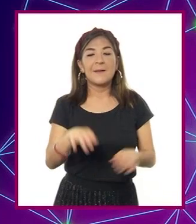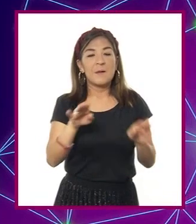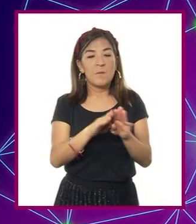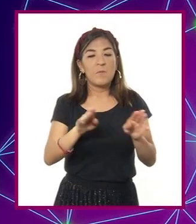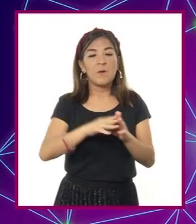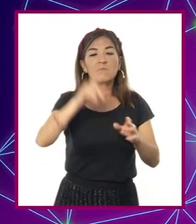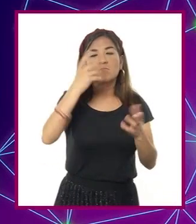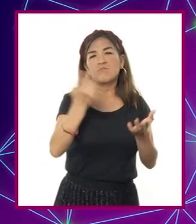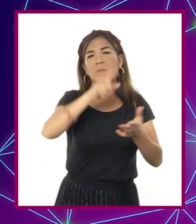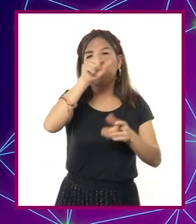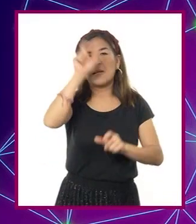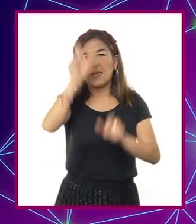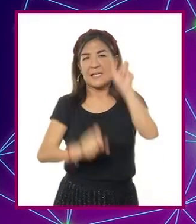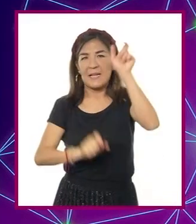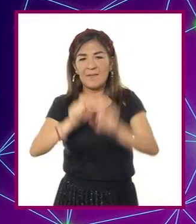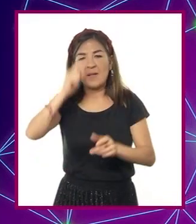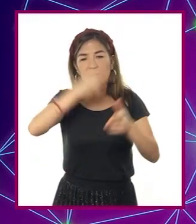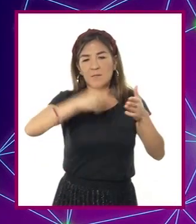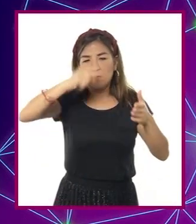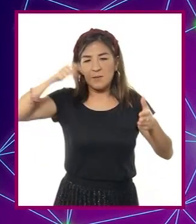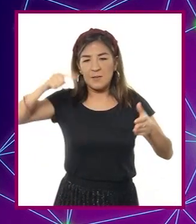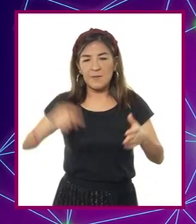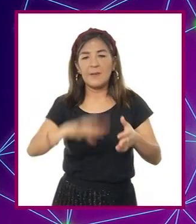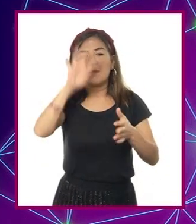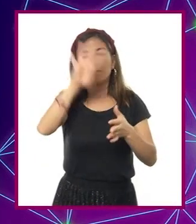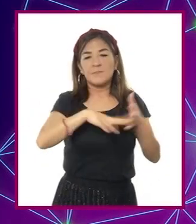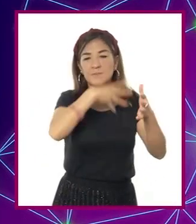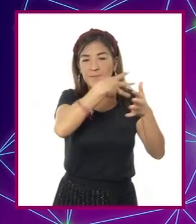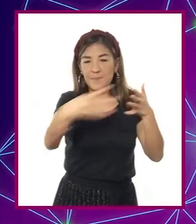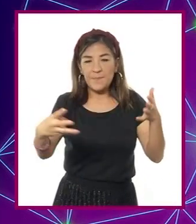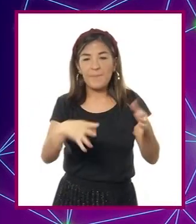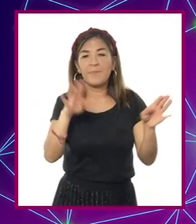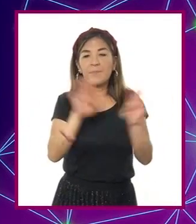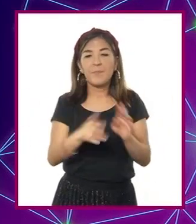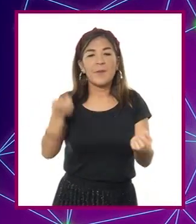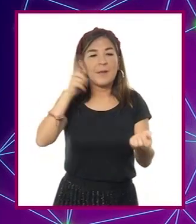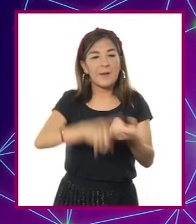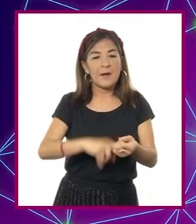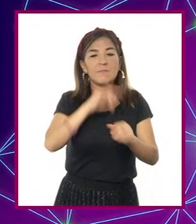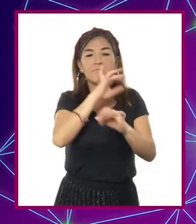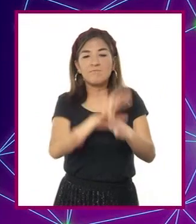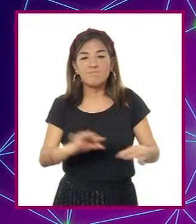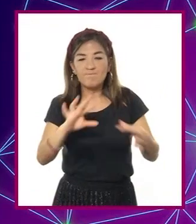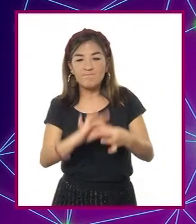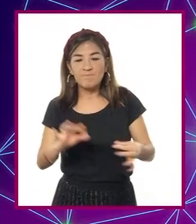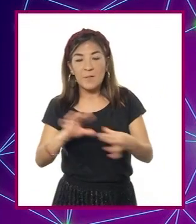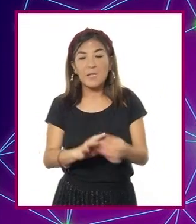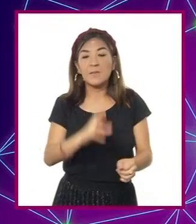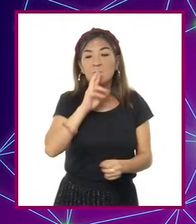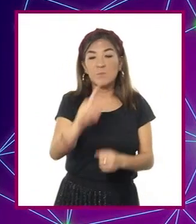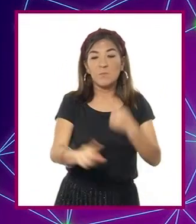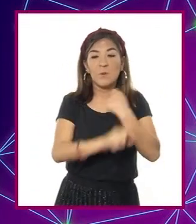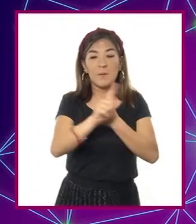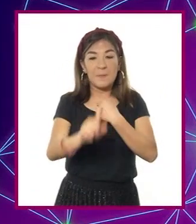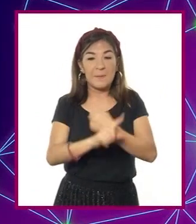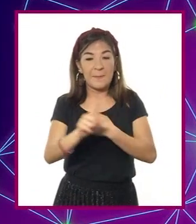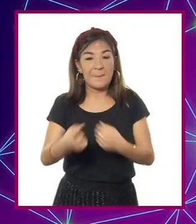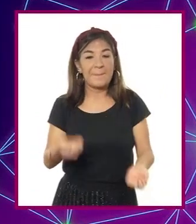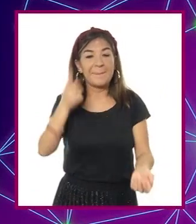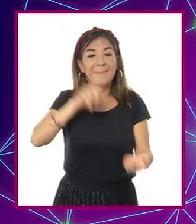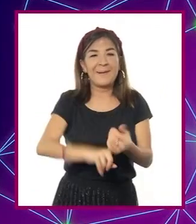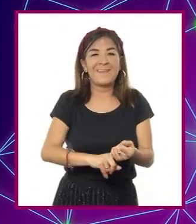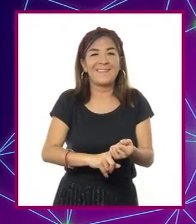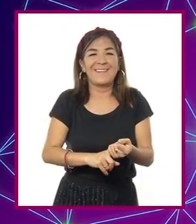tabular, gráfica y algebraica. Interpreta y resuelve problemas que se modelan con este tipo de